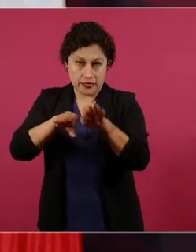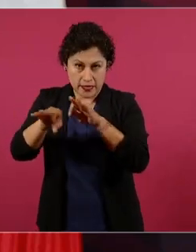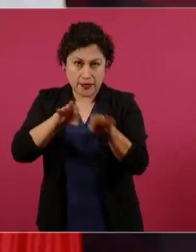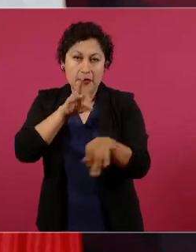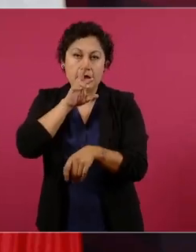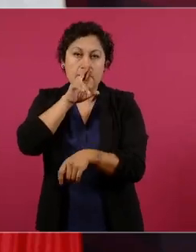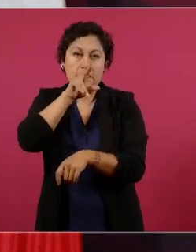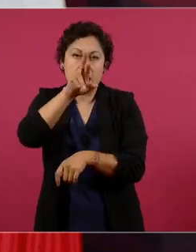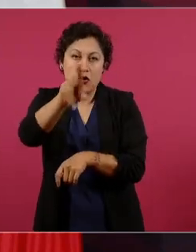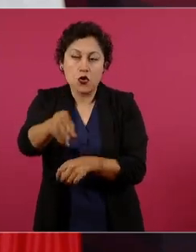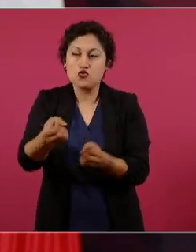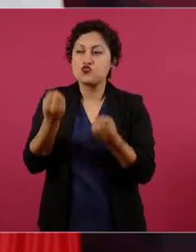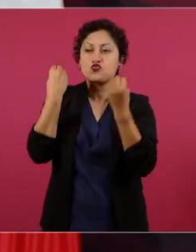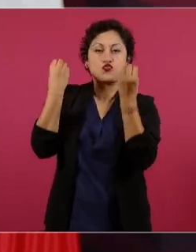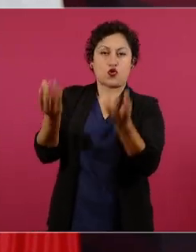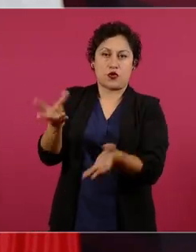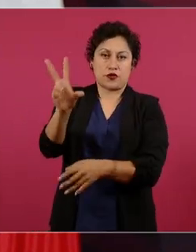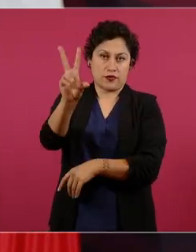entregar pescado,